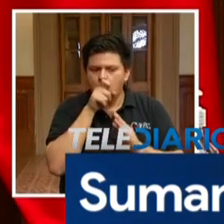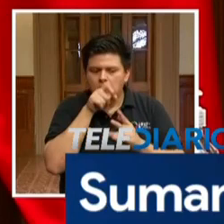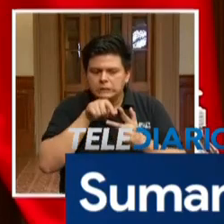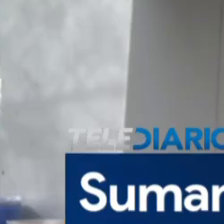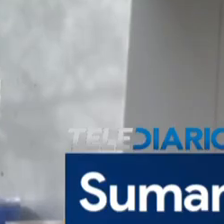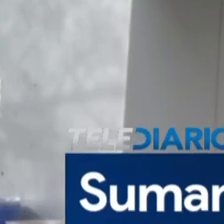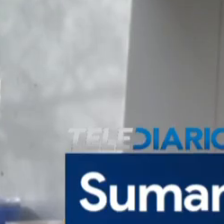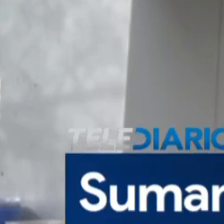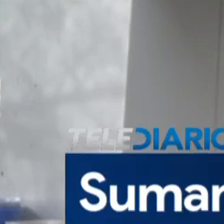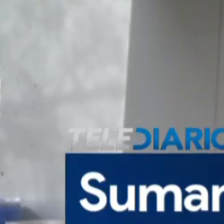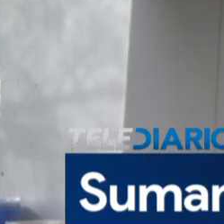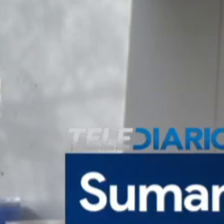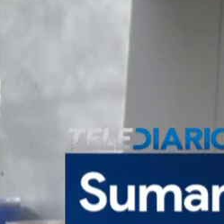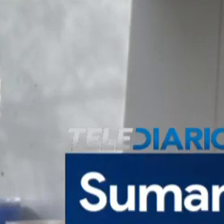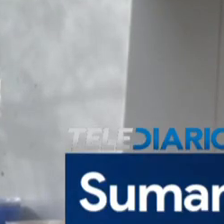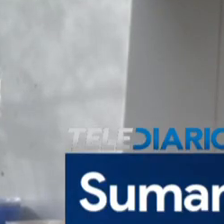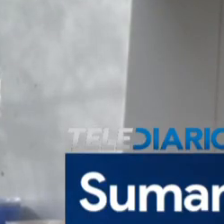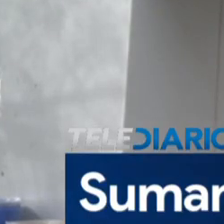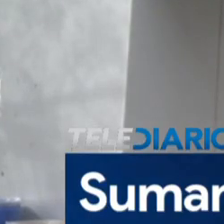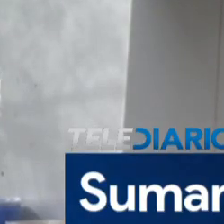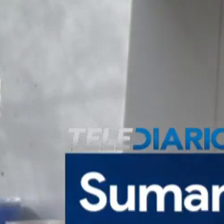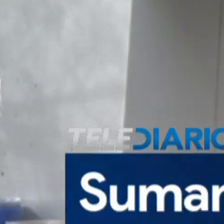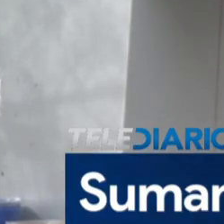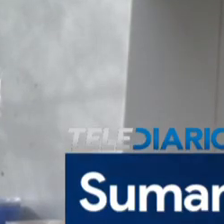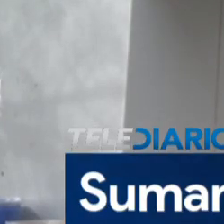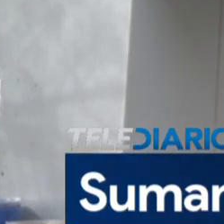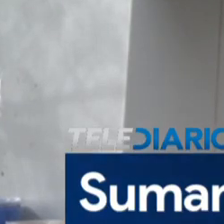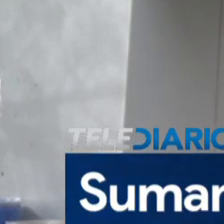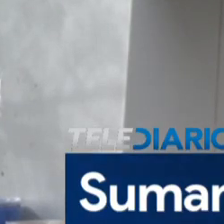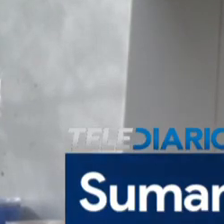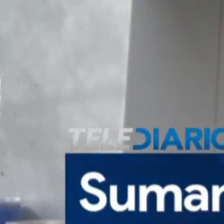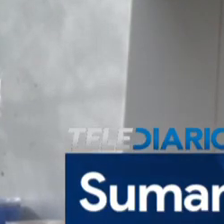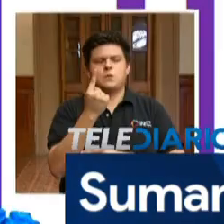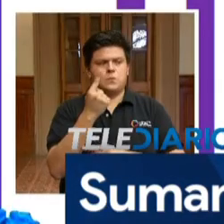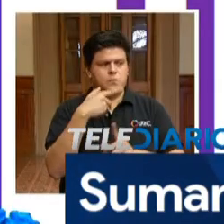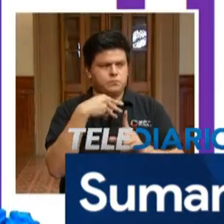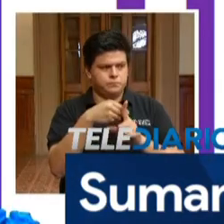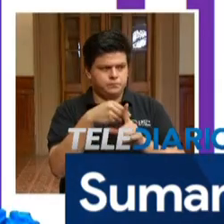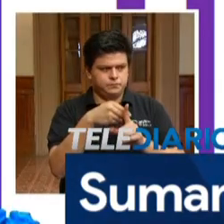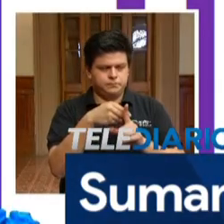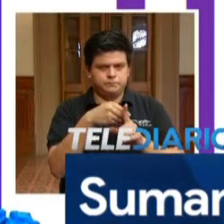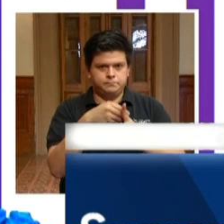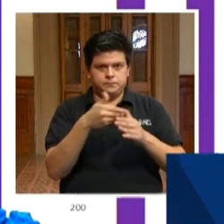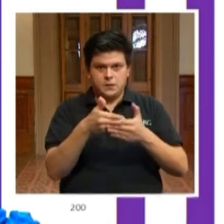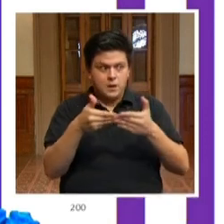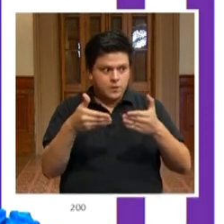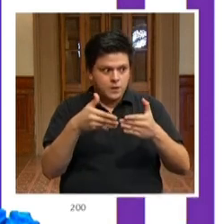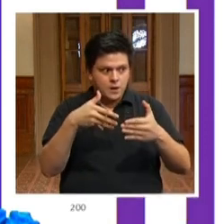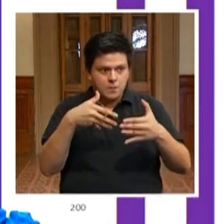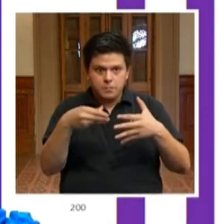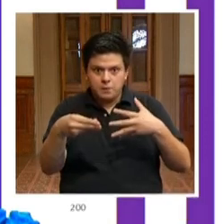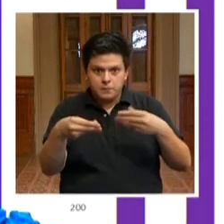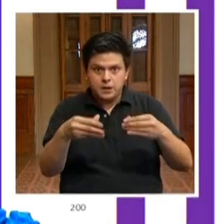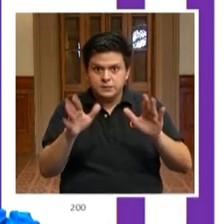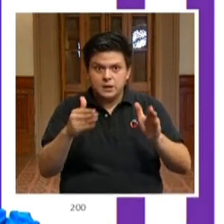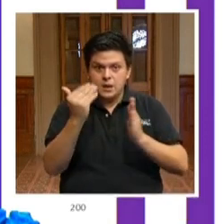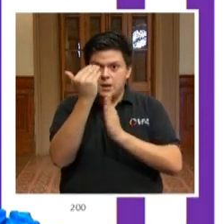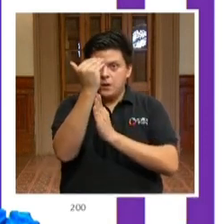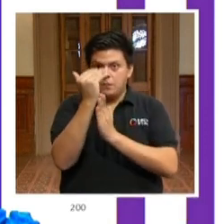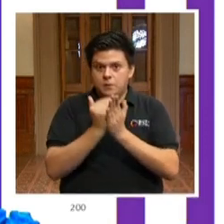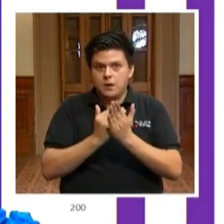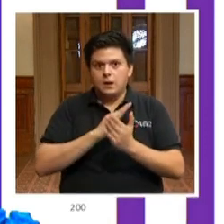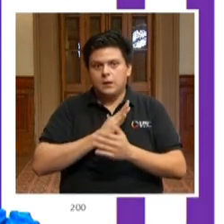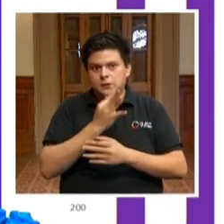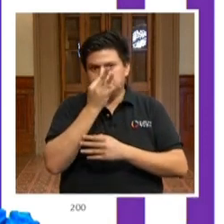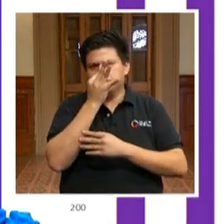35 fallecimientos en las últimas 24 horas a causa del virus los contagios siguen a la baja hoy tuvimos un